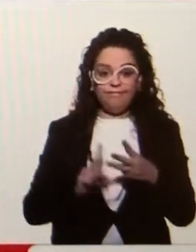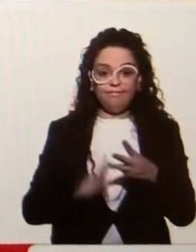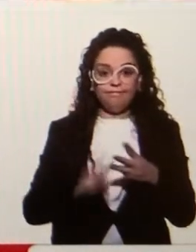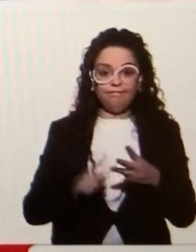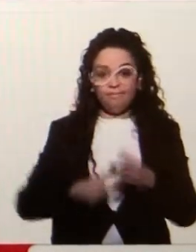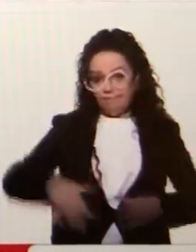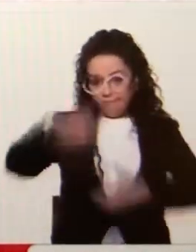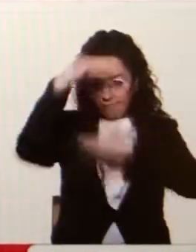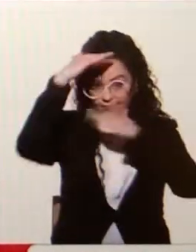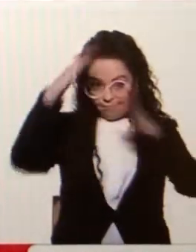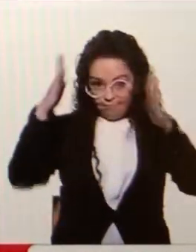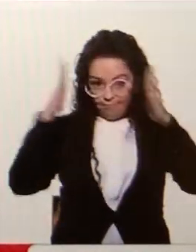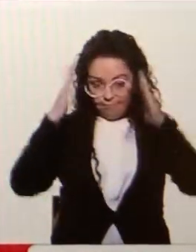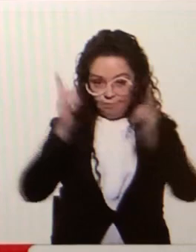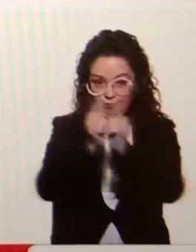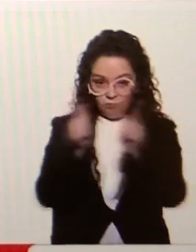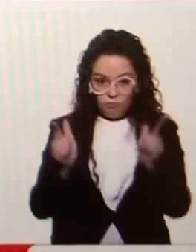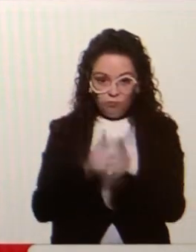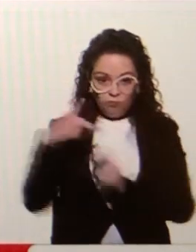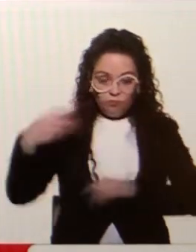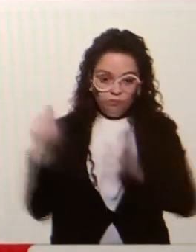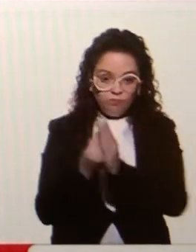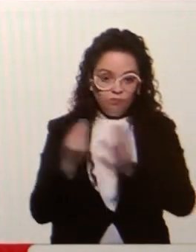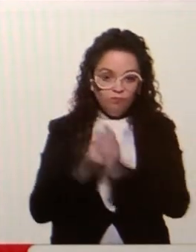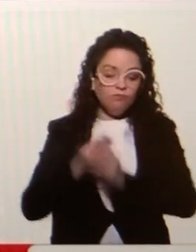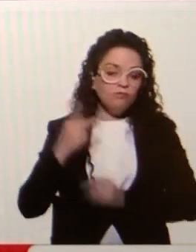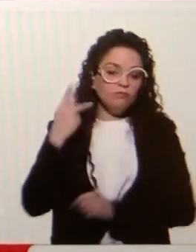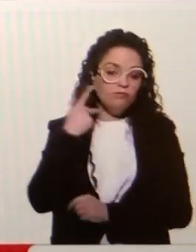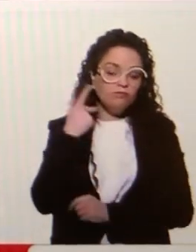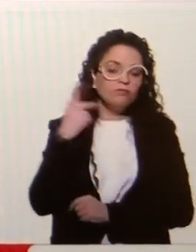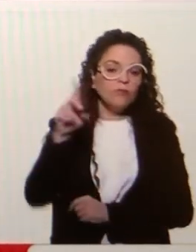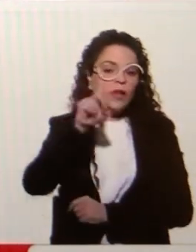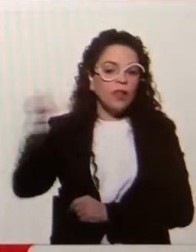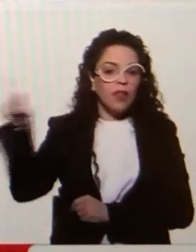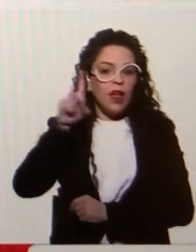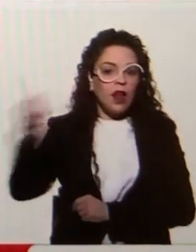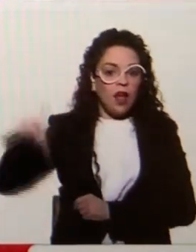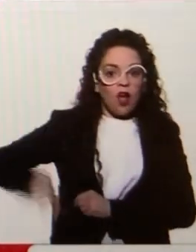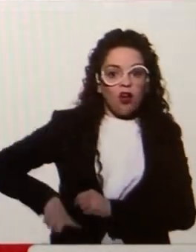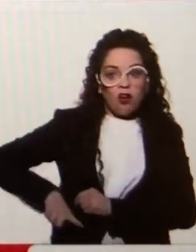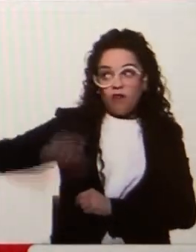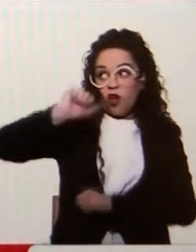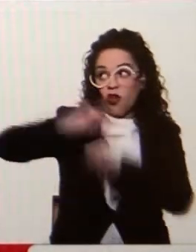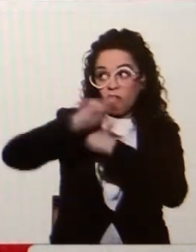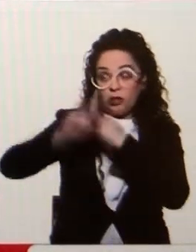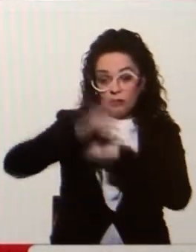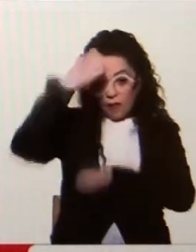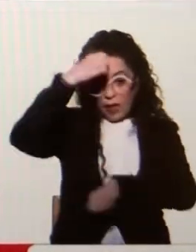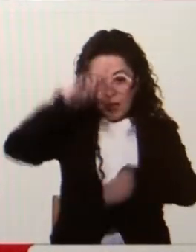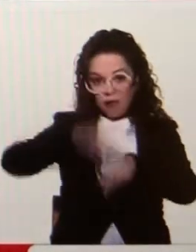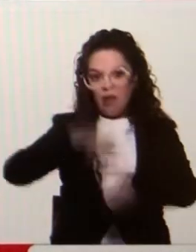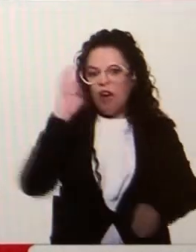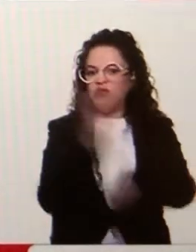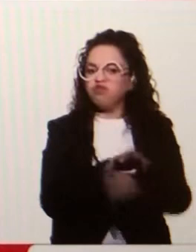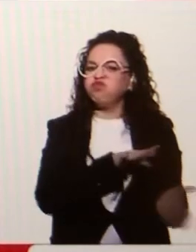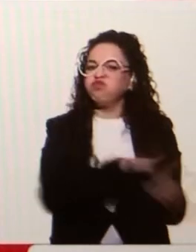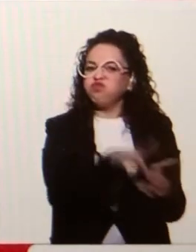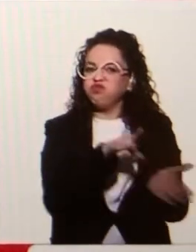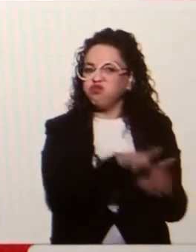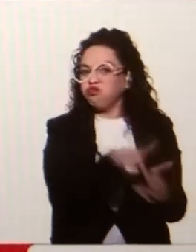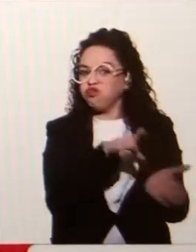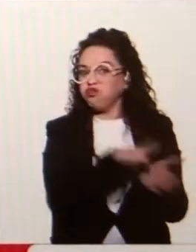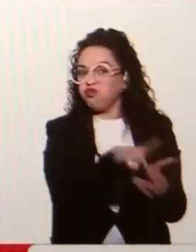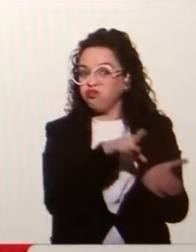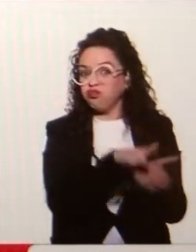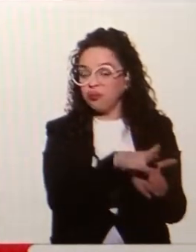droga en droga y ese fue el error Los muchachos no sabían que que esa esa sustancia iba en